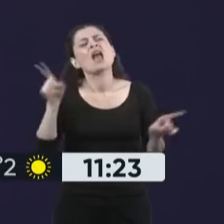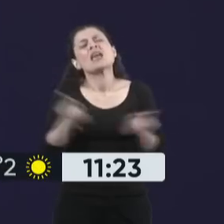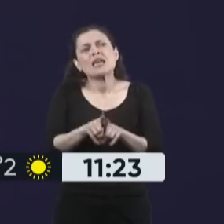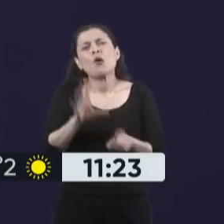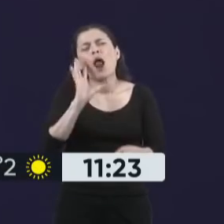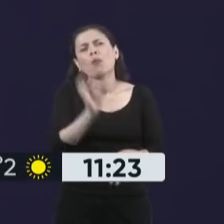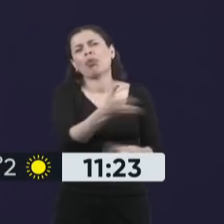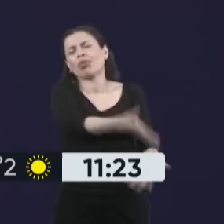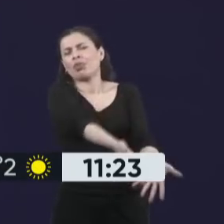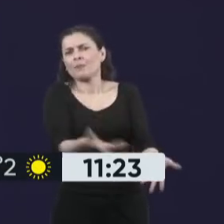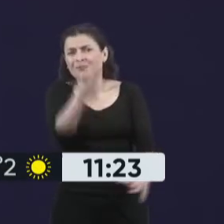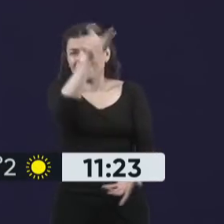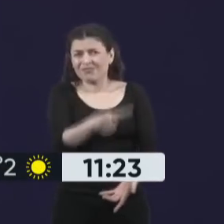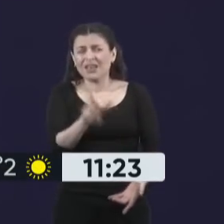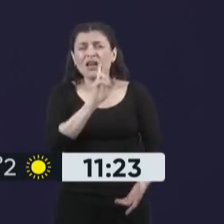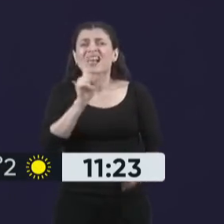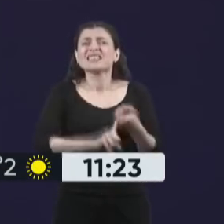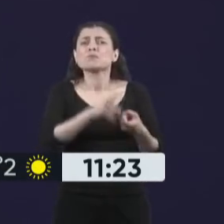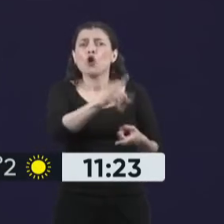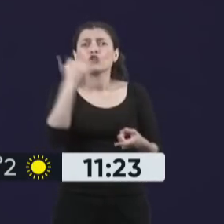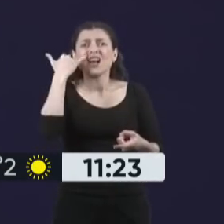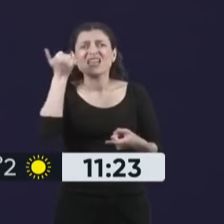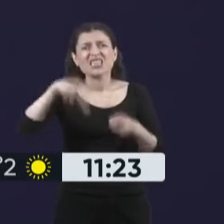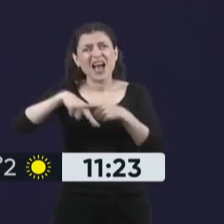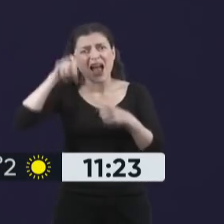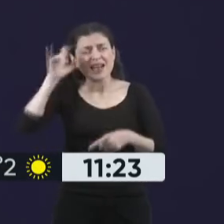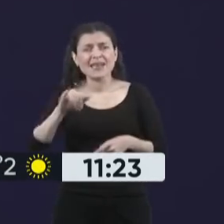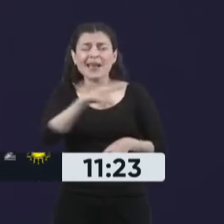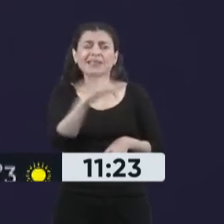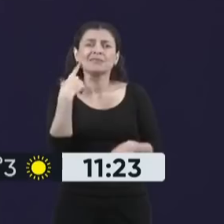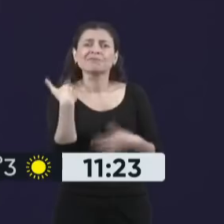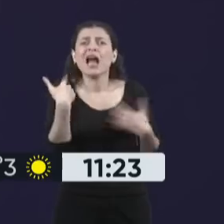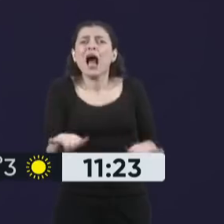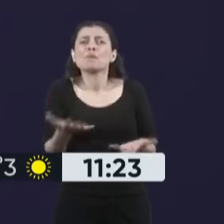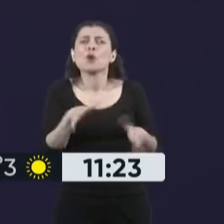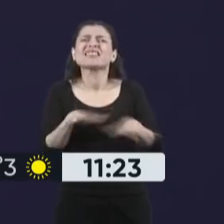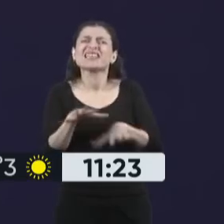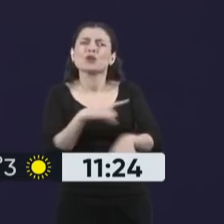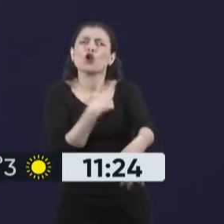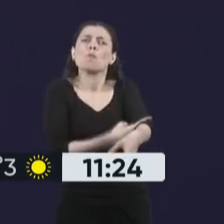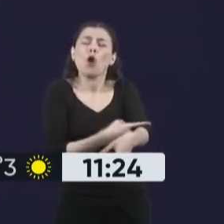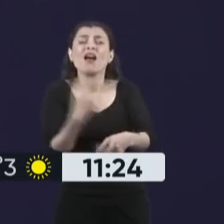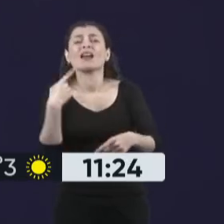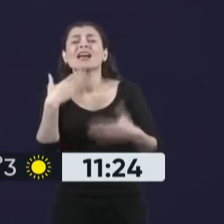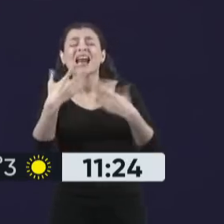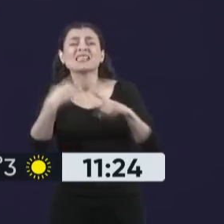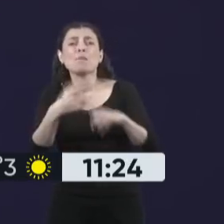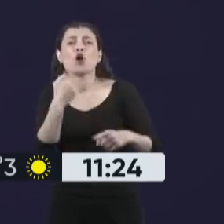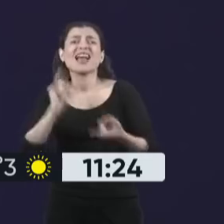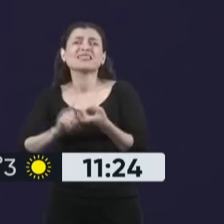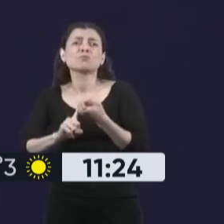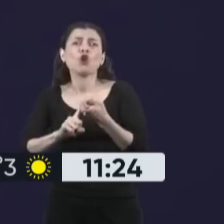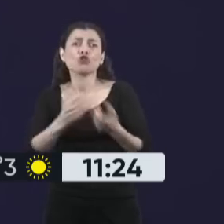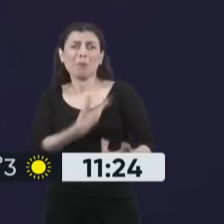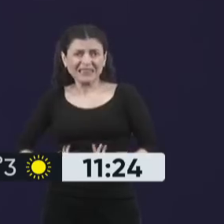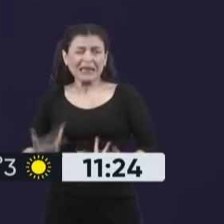la señorita Yáñez tomaba atribuciones que le daba el propio poder. Así que entiendo que el presidente se